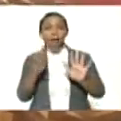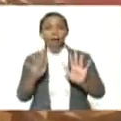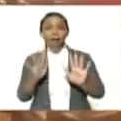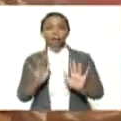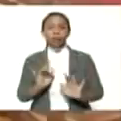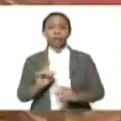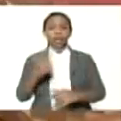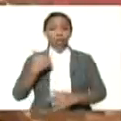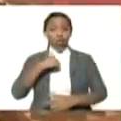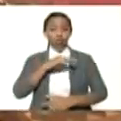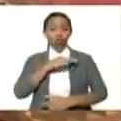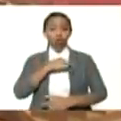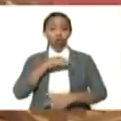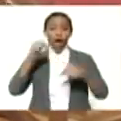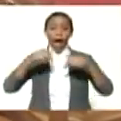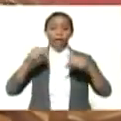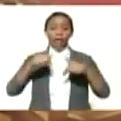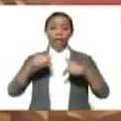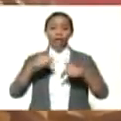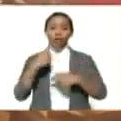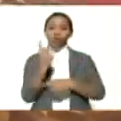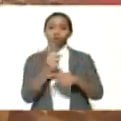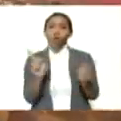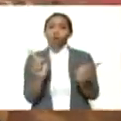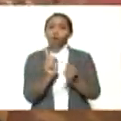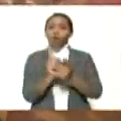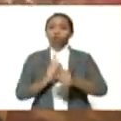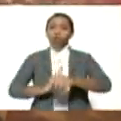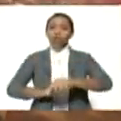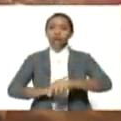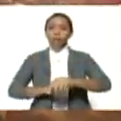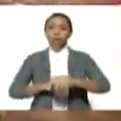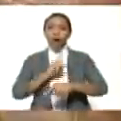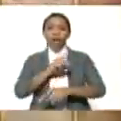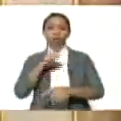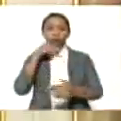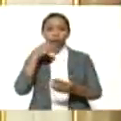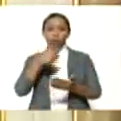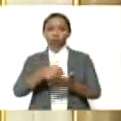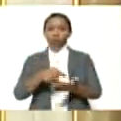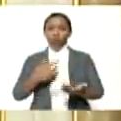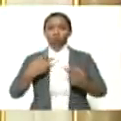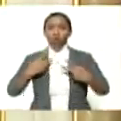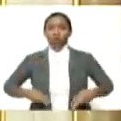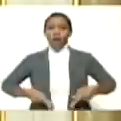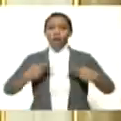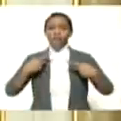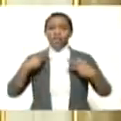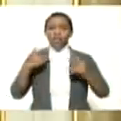Y que estamos de paso por esto que llamamos vida.